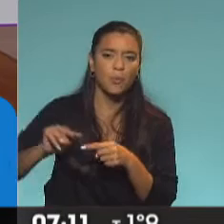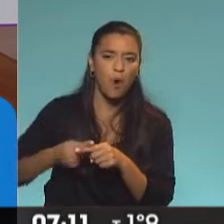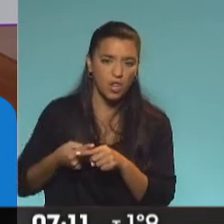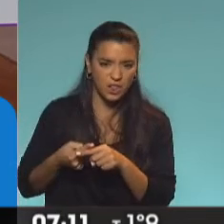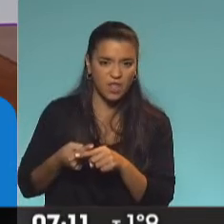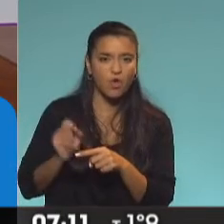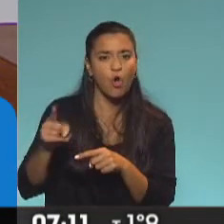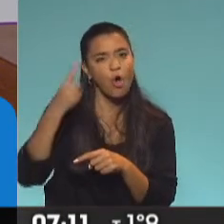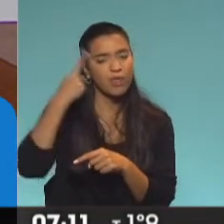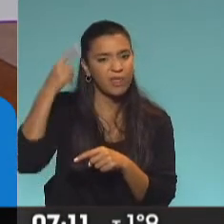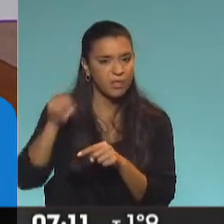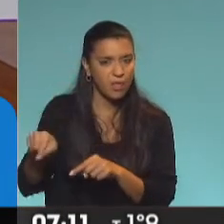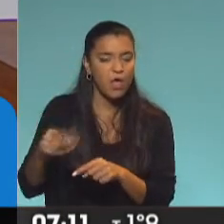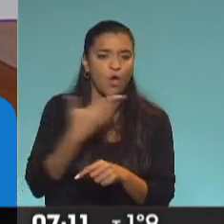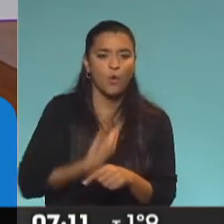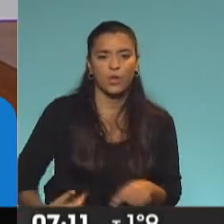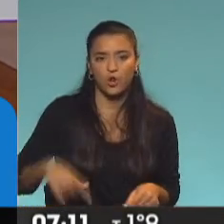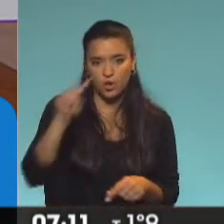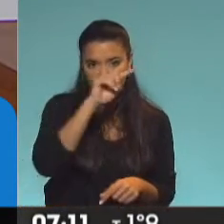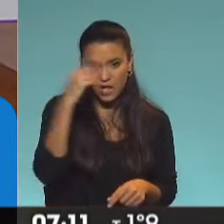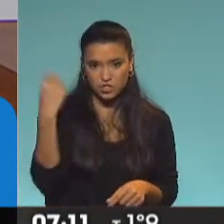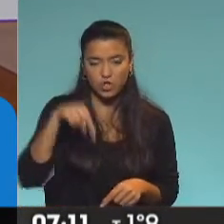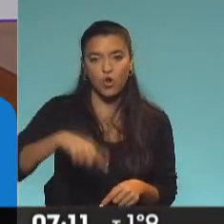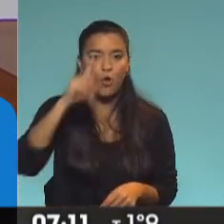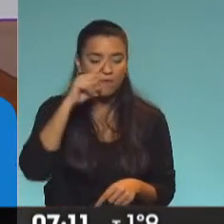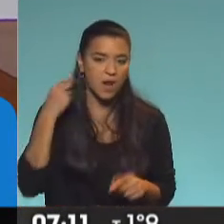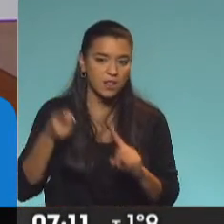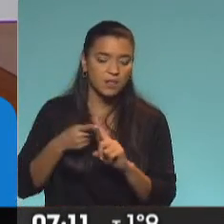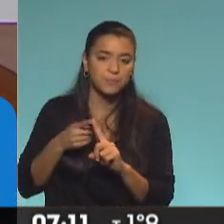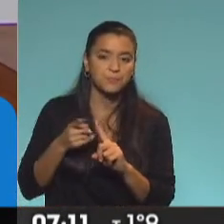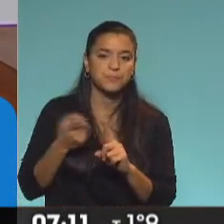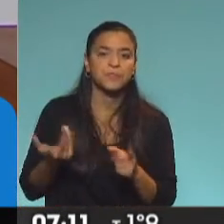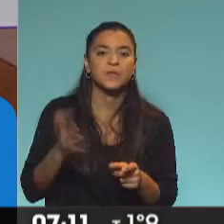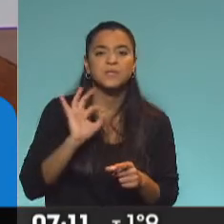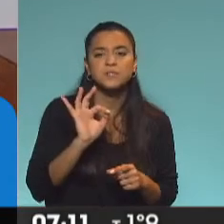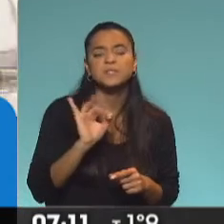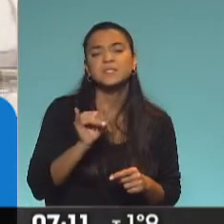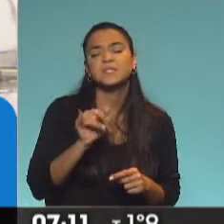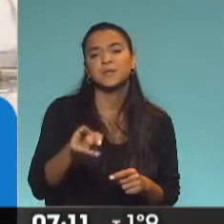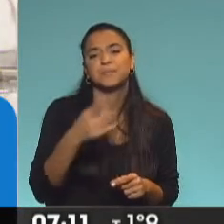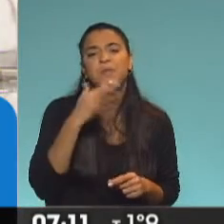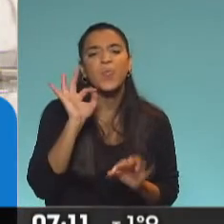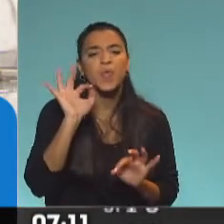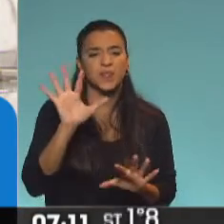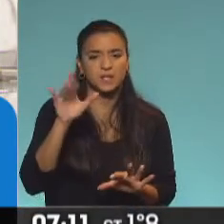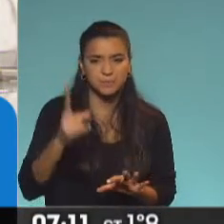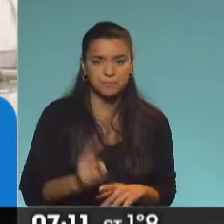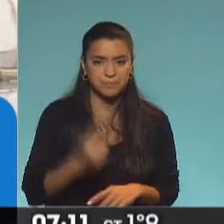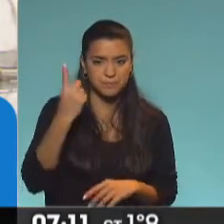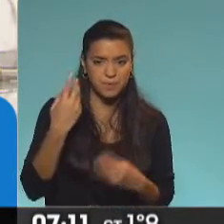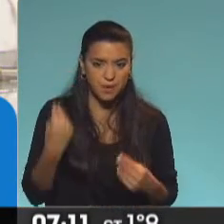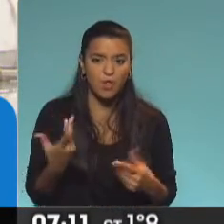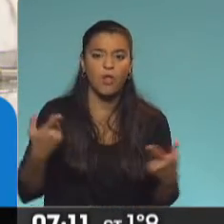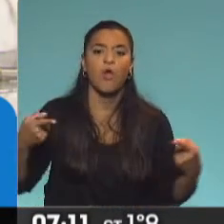política, ideológica con el gobierno nacional, con Alberto Fernández. Sí, hay que tener en cuenta un detalle. En principio,